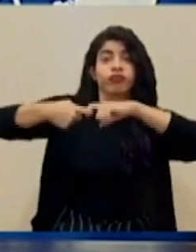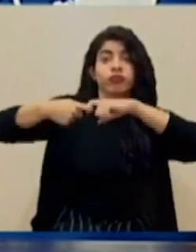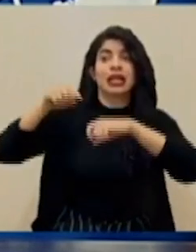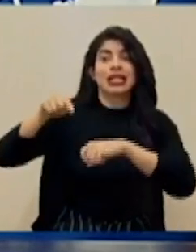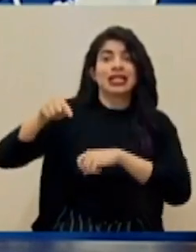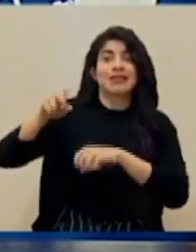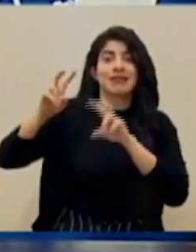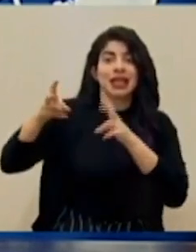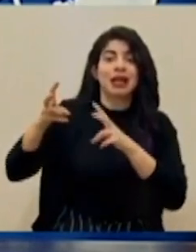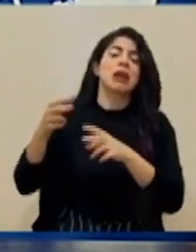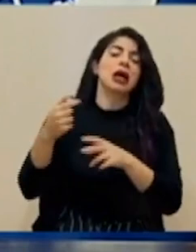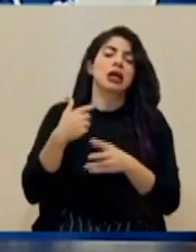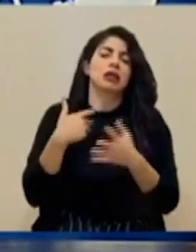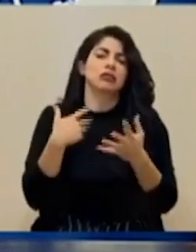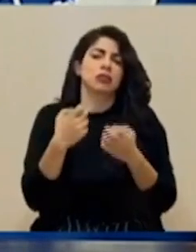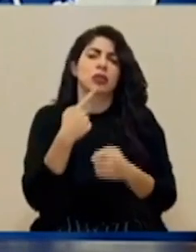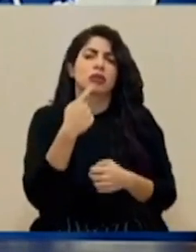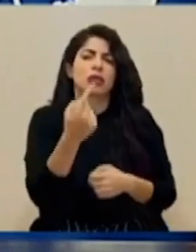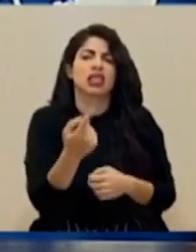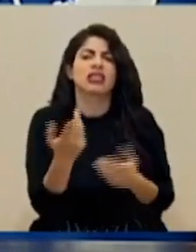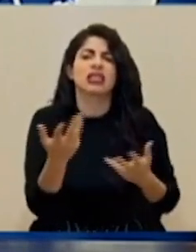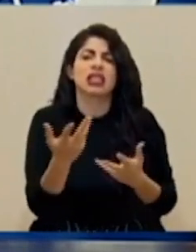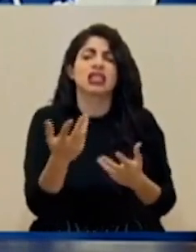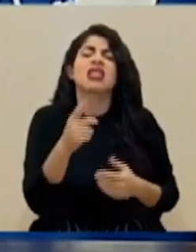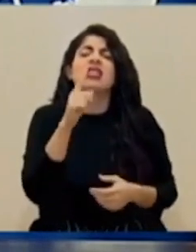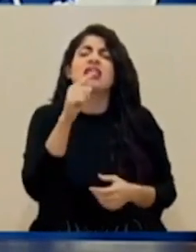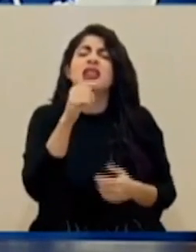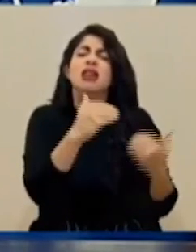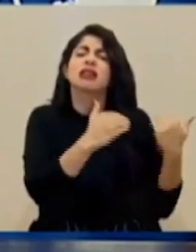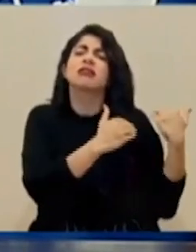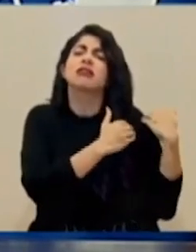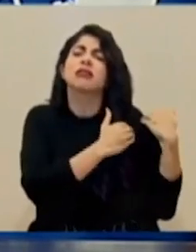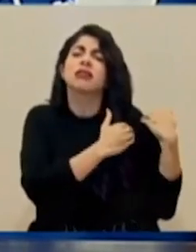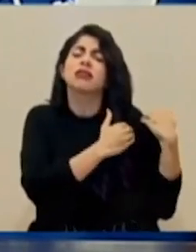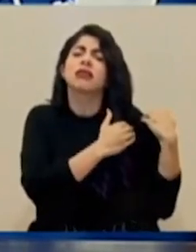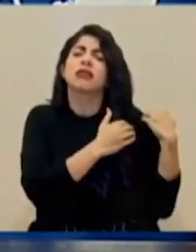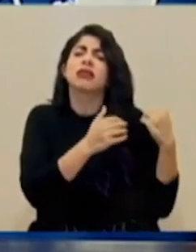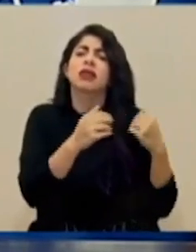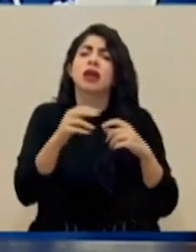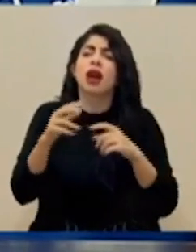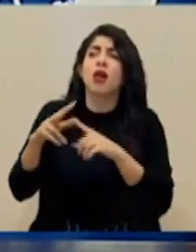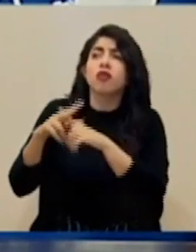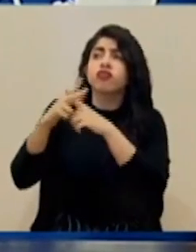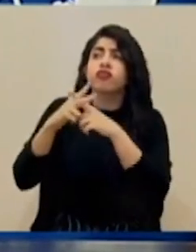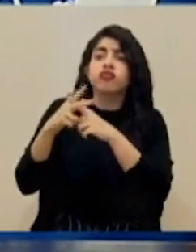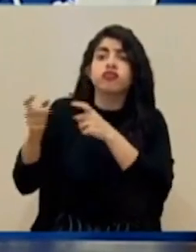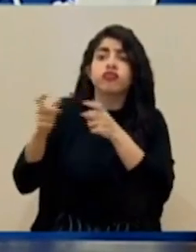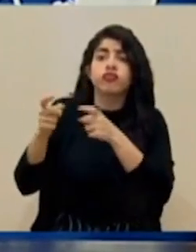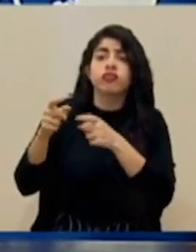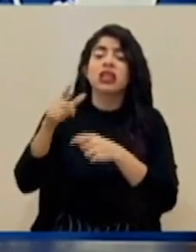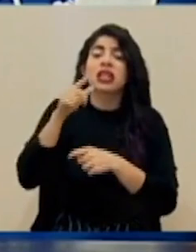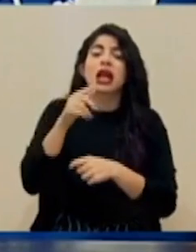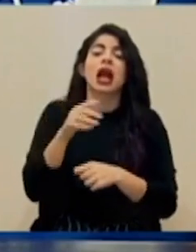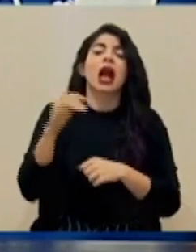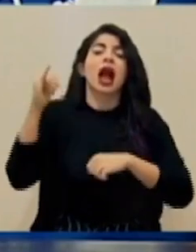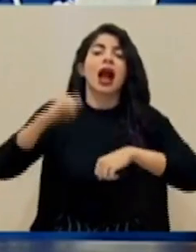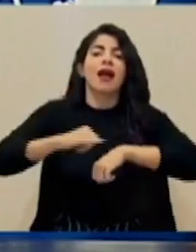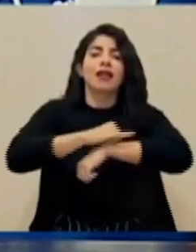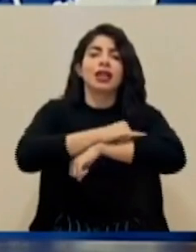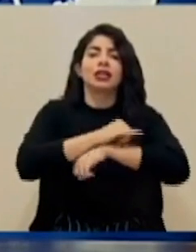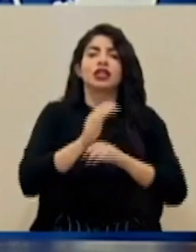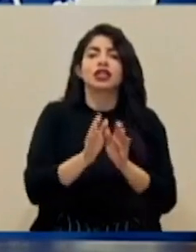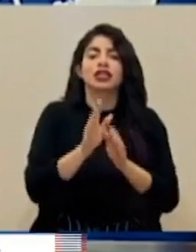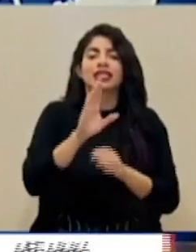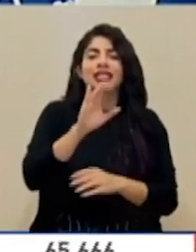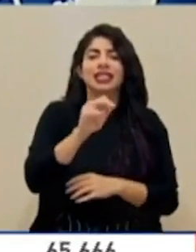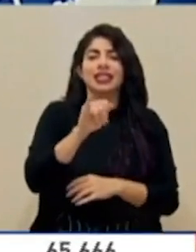decir, el ente que rige la relación con el operador del aeropuerto es la Dirección General de Aviación Civil, pero voy a aprovechar